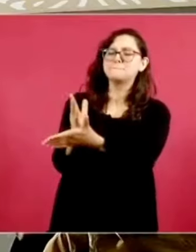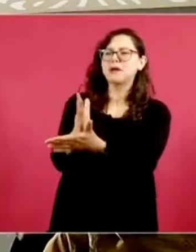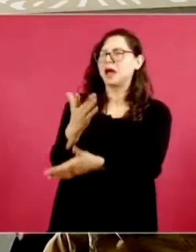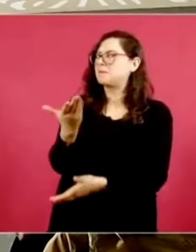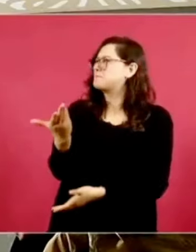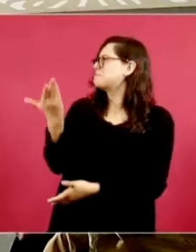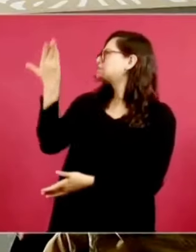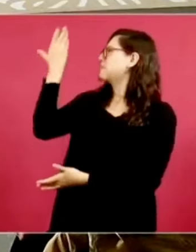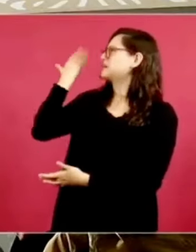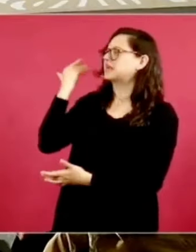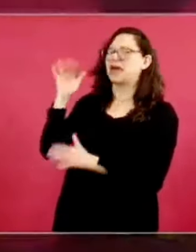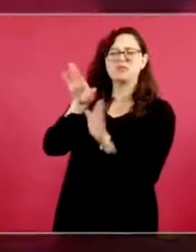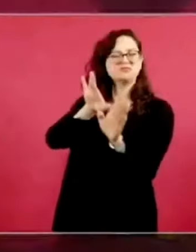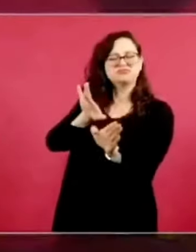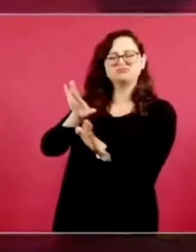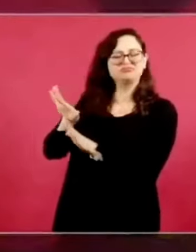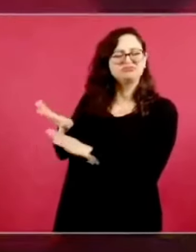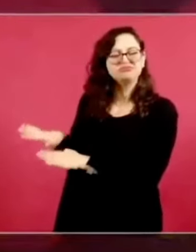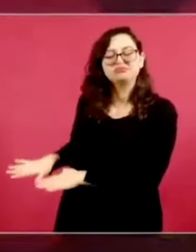ve para adelante.